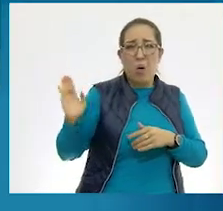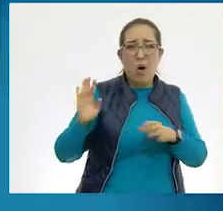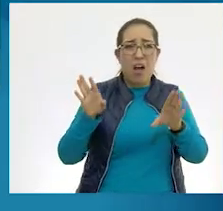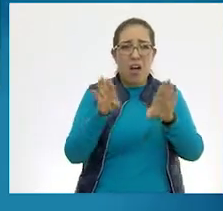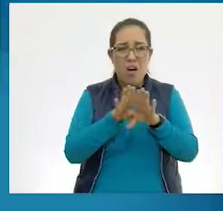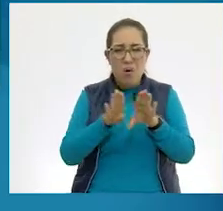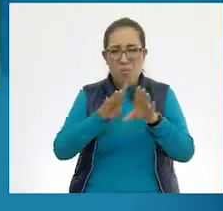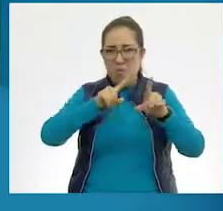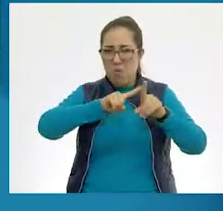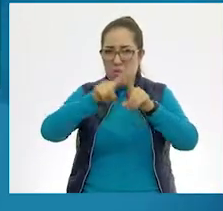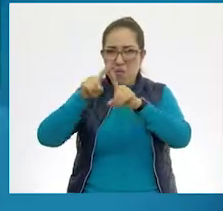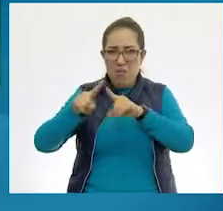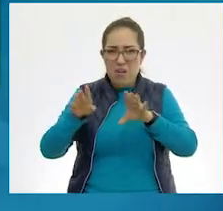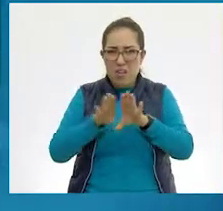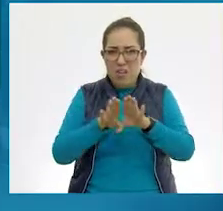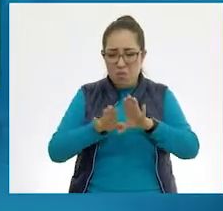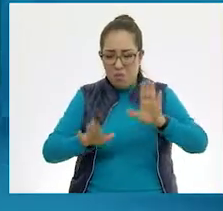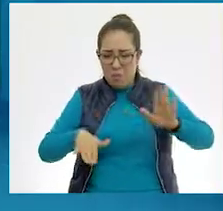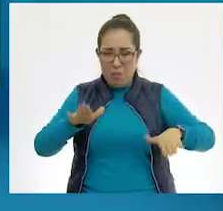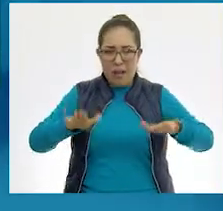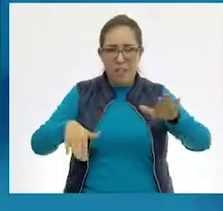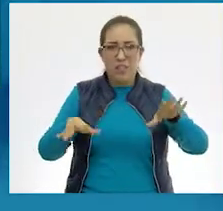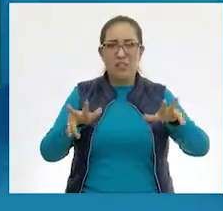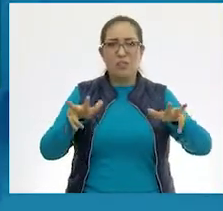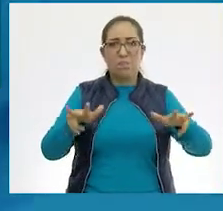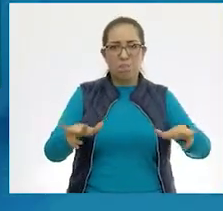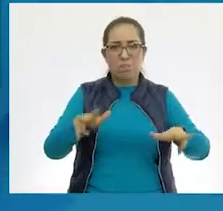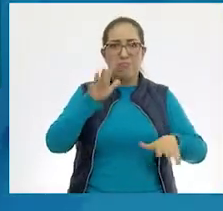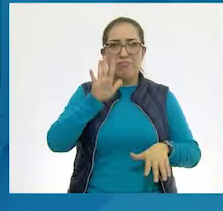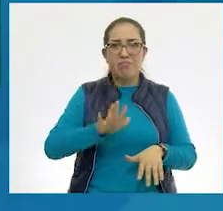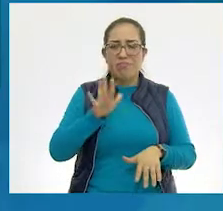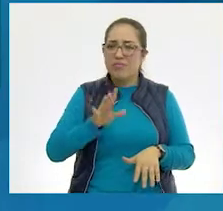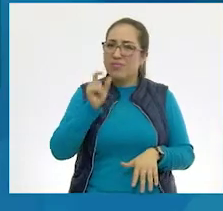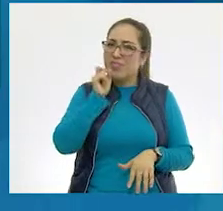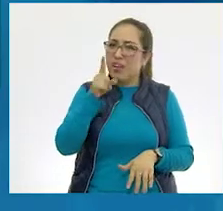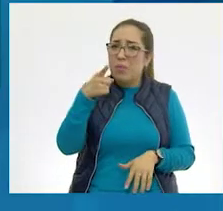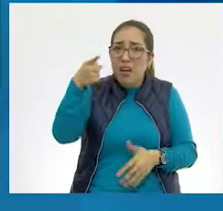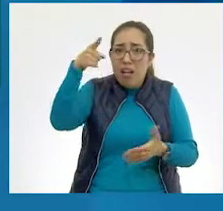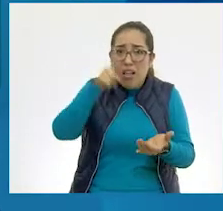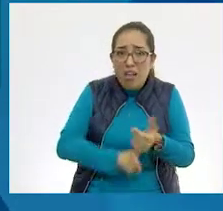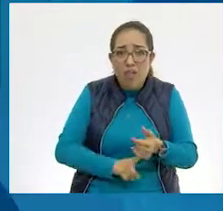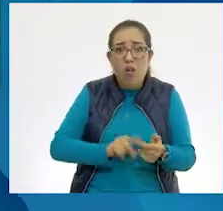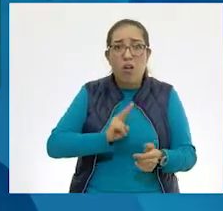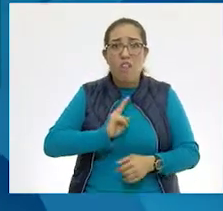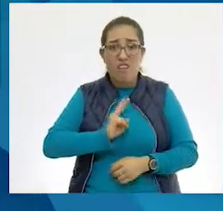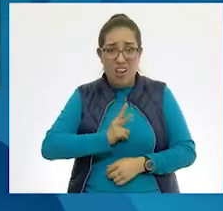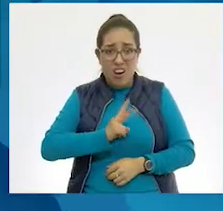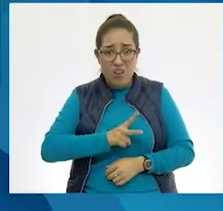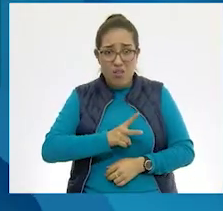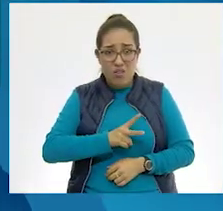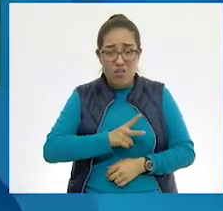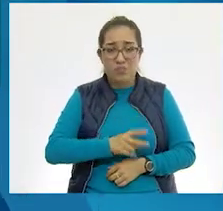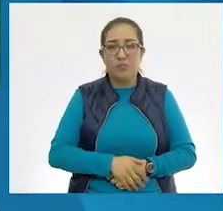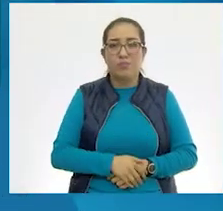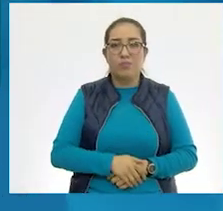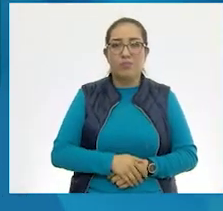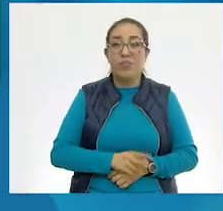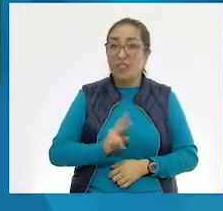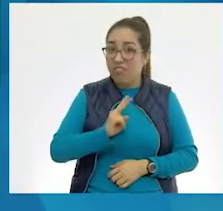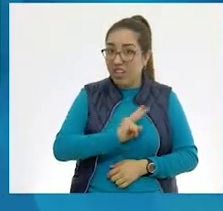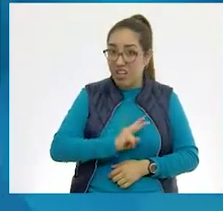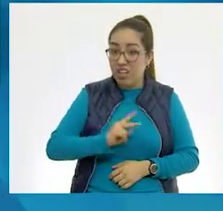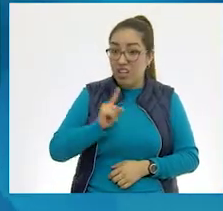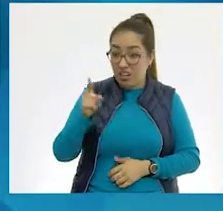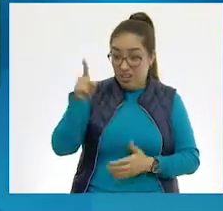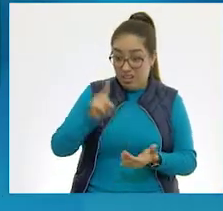de reptil y además, para acabarla de amolar, son venenosos. Y ahí dije, no,